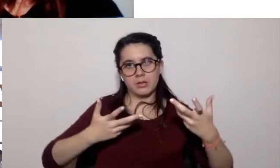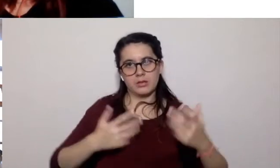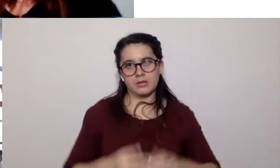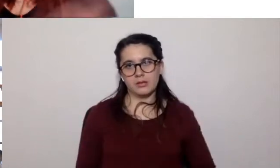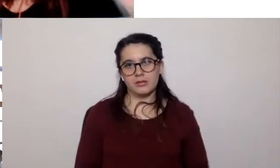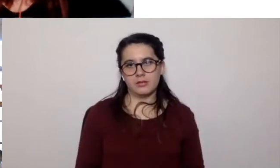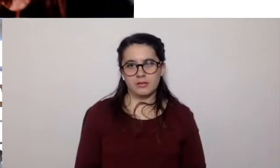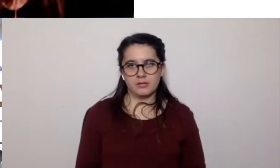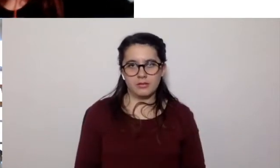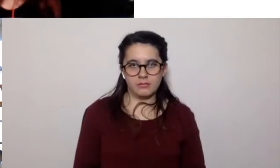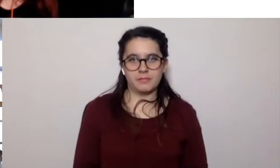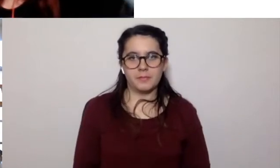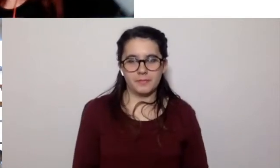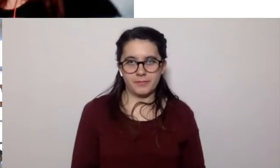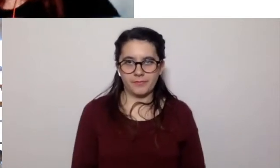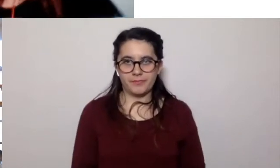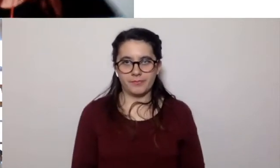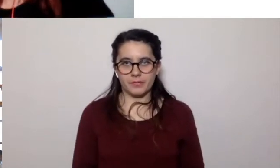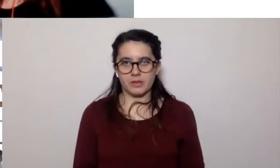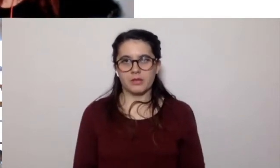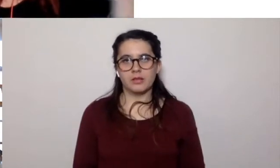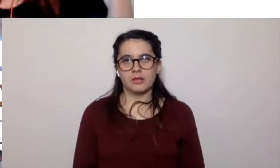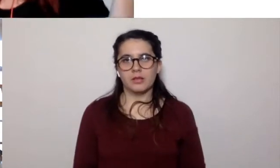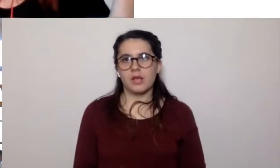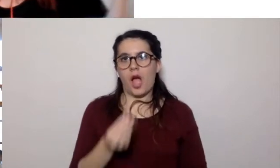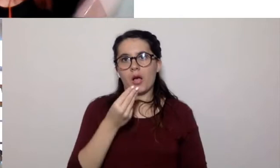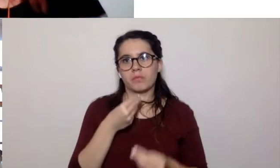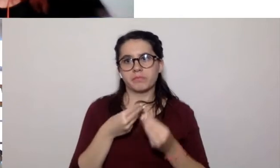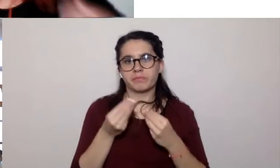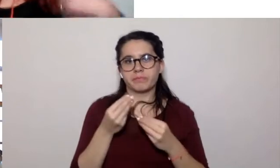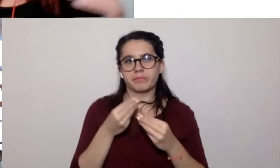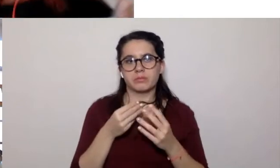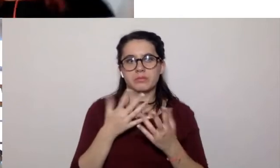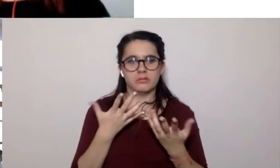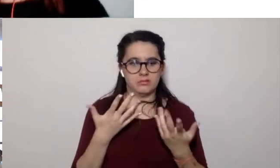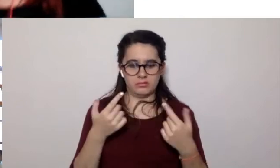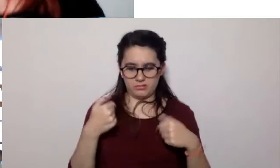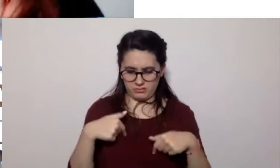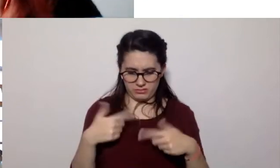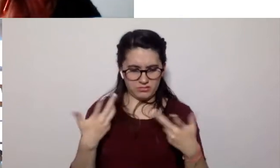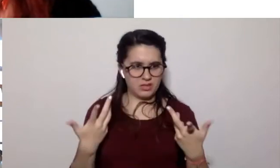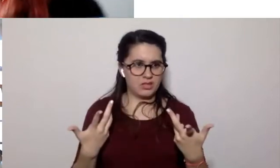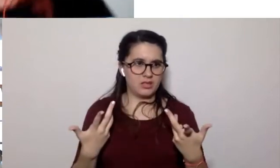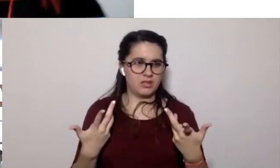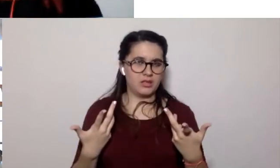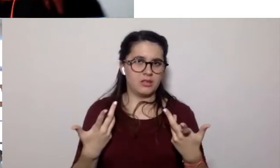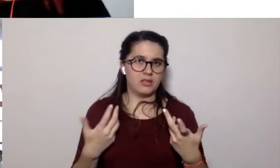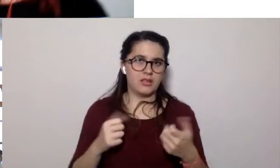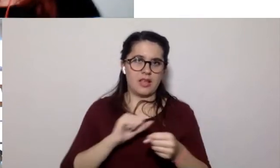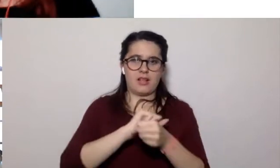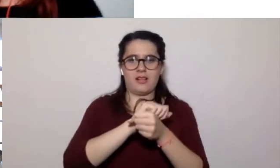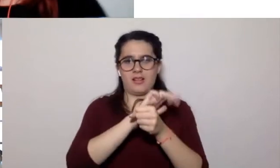te vas subiendo, te vas subiendo, te vas hinchando y eso ya te va poniendo de malas porque el gordonavirus, ¿y